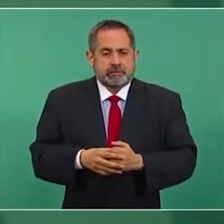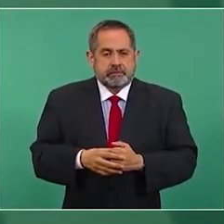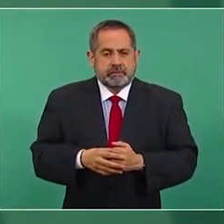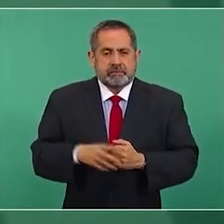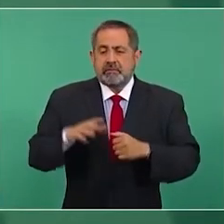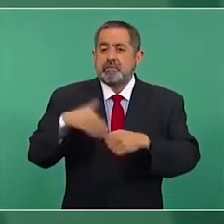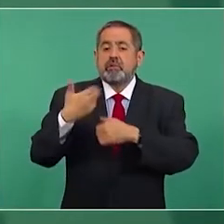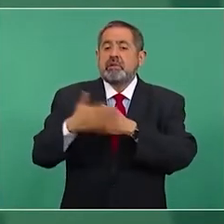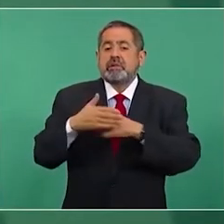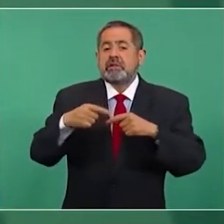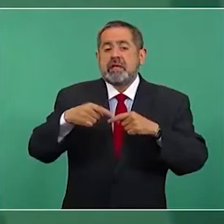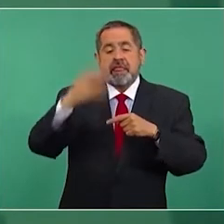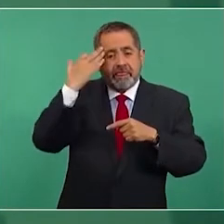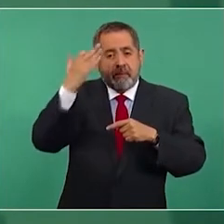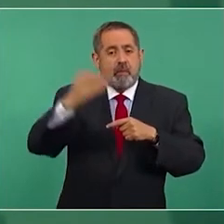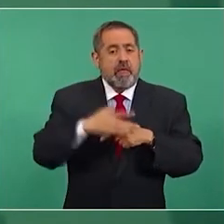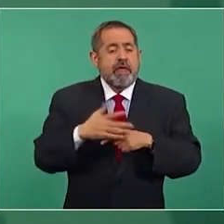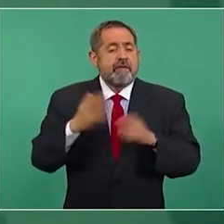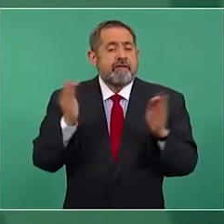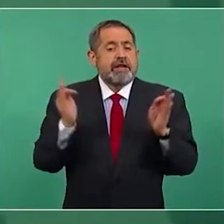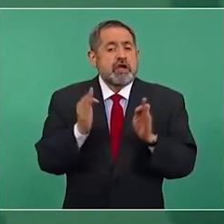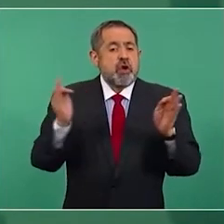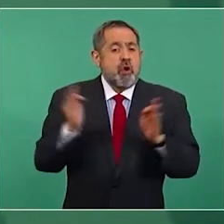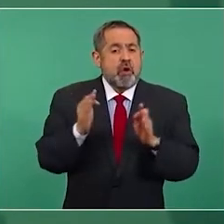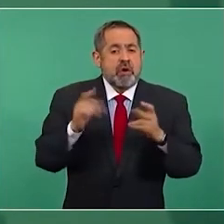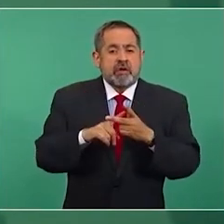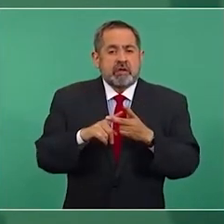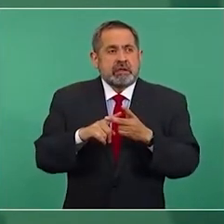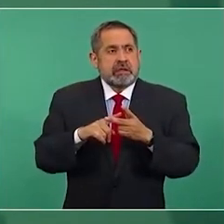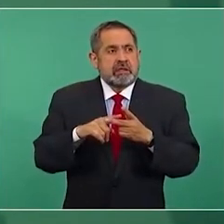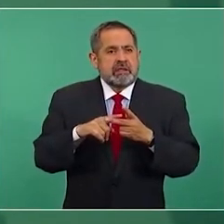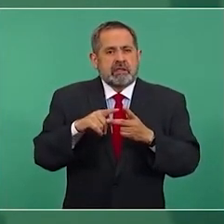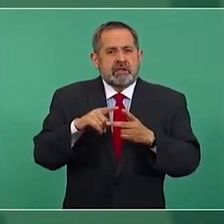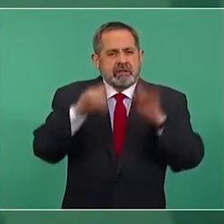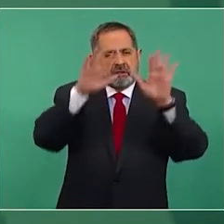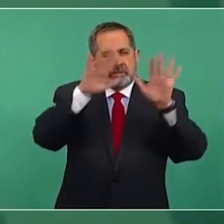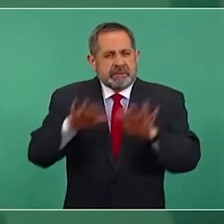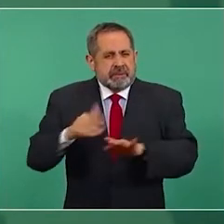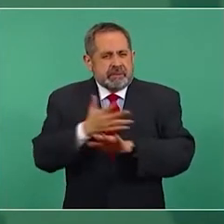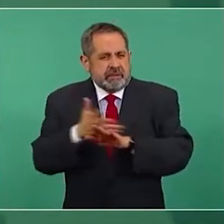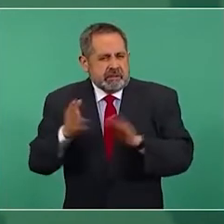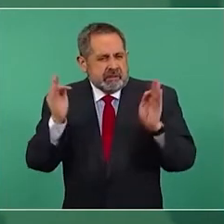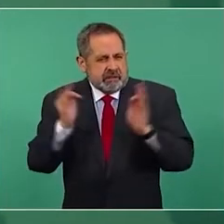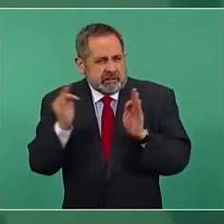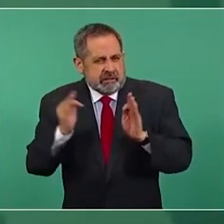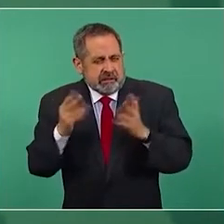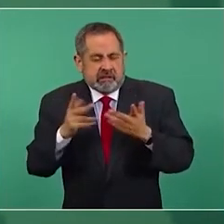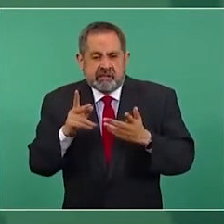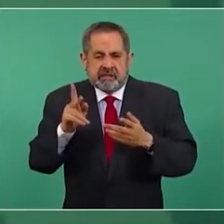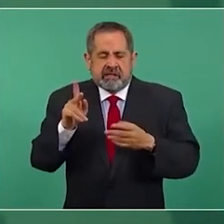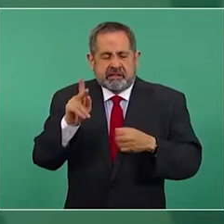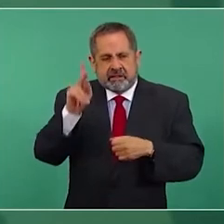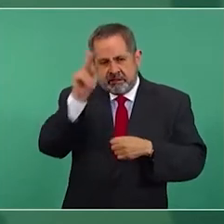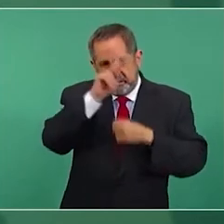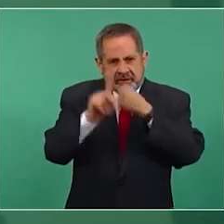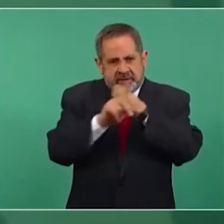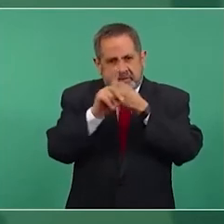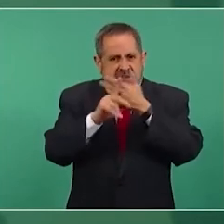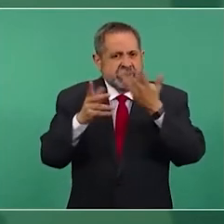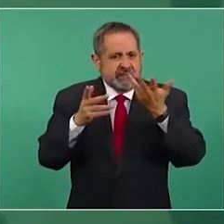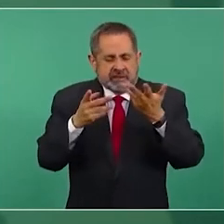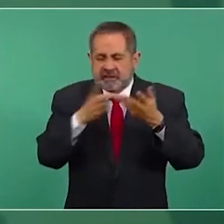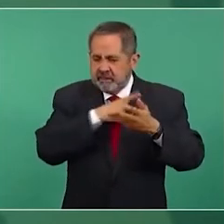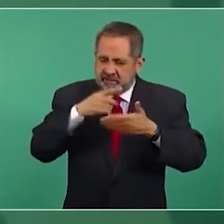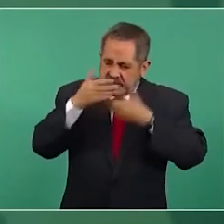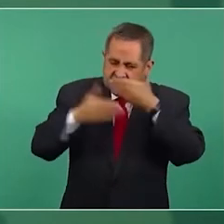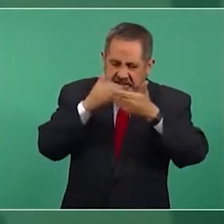vienen los tiempos de frío, el invierno, que afecta mucho. Entonces tenemos